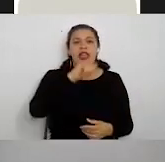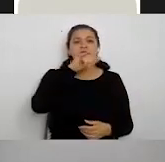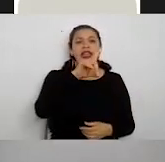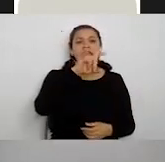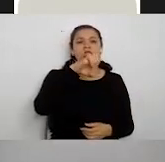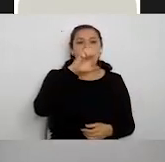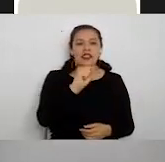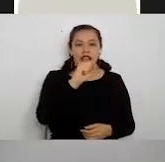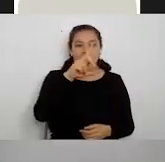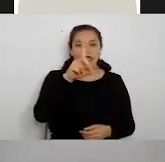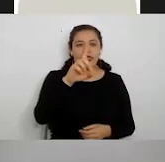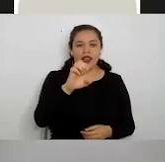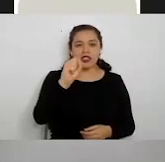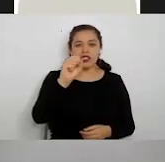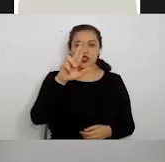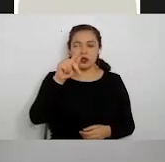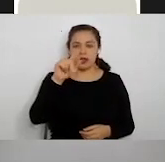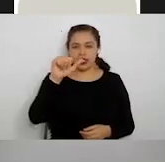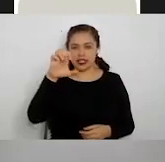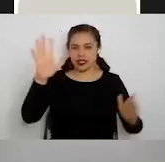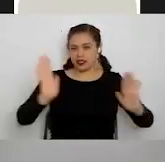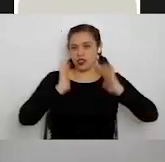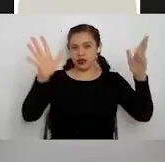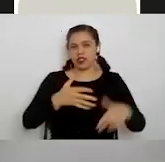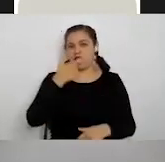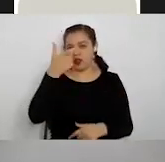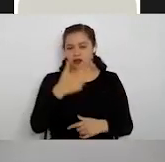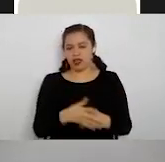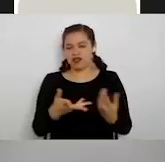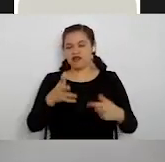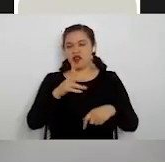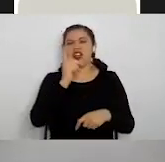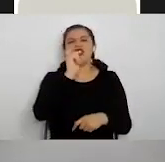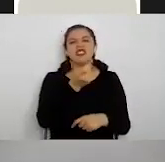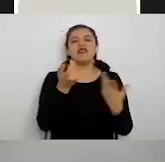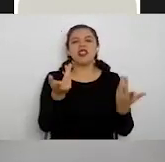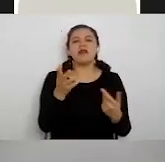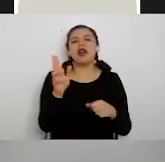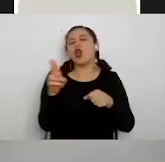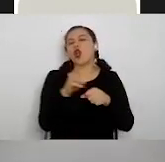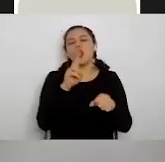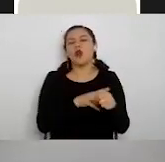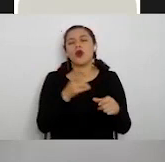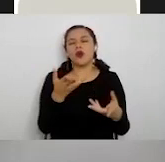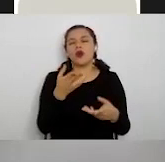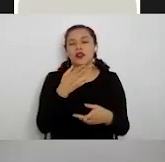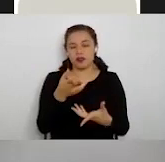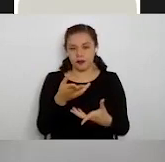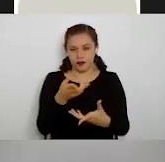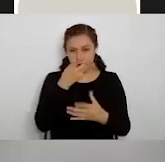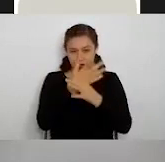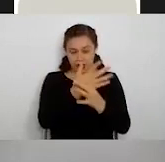económica. Lo único que te dice, para entenderla muy coloquialmente, es si los datos